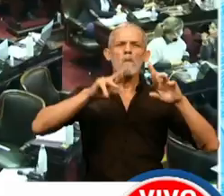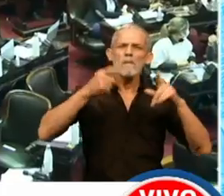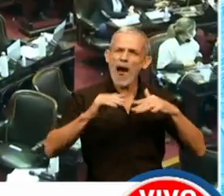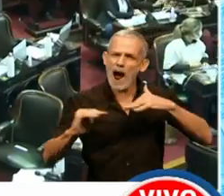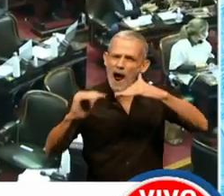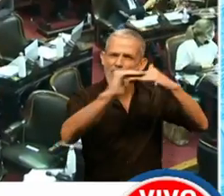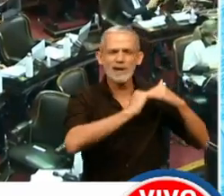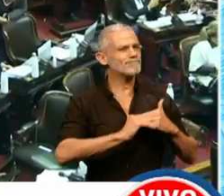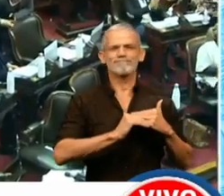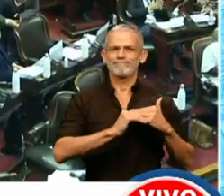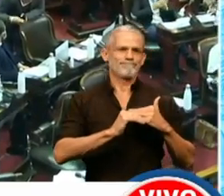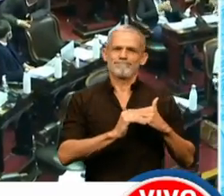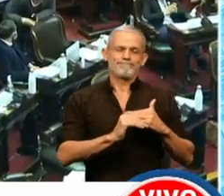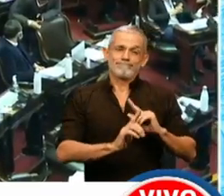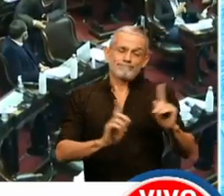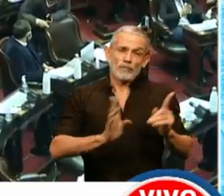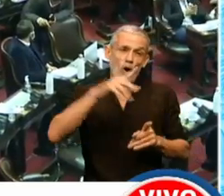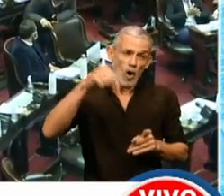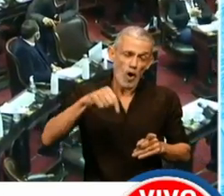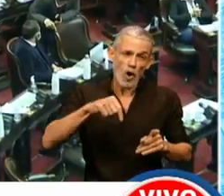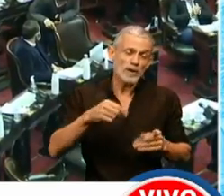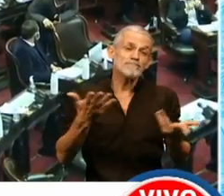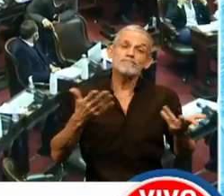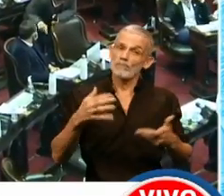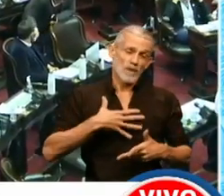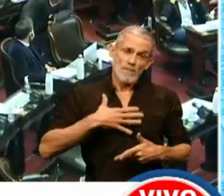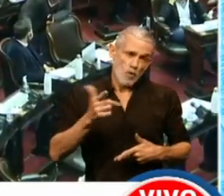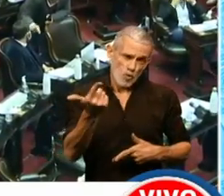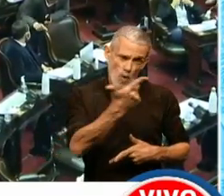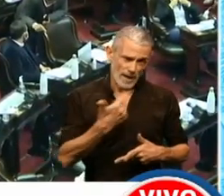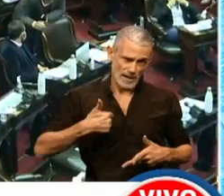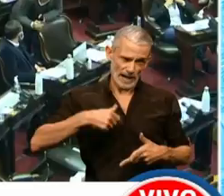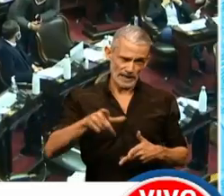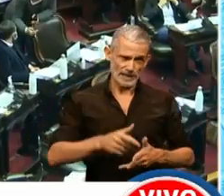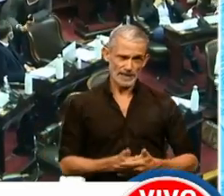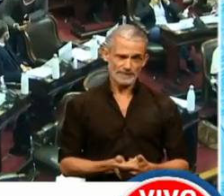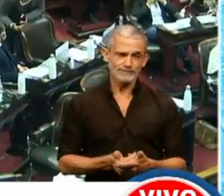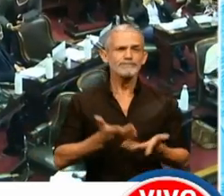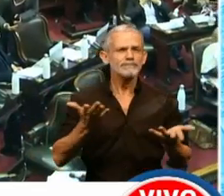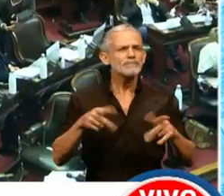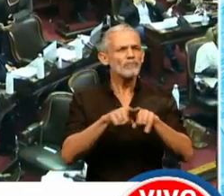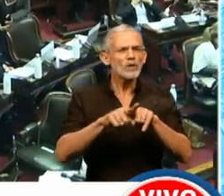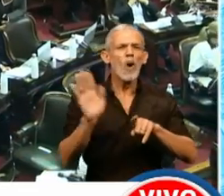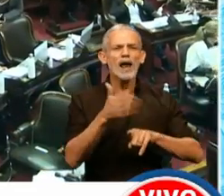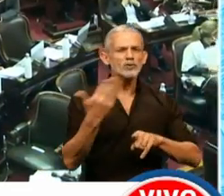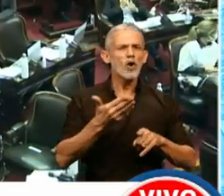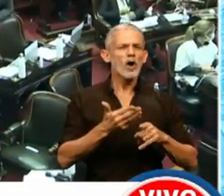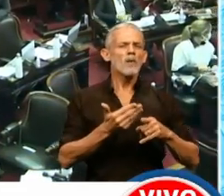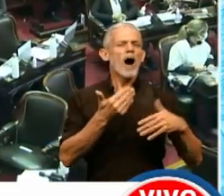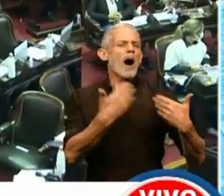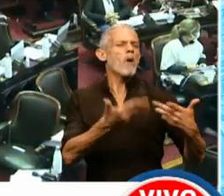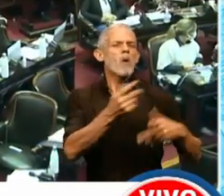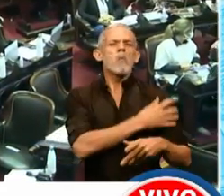estratégico de desarrollo energético del que hoy lamentablemente carecemos como toda iniciativa populista